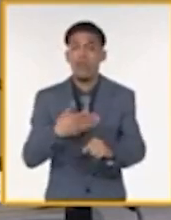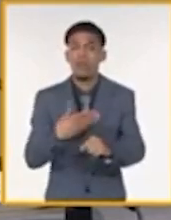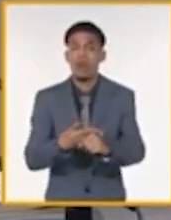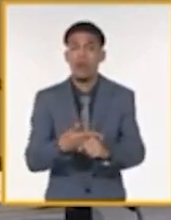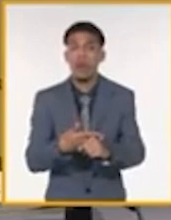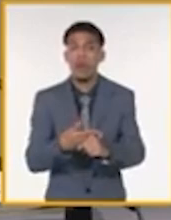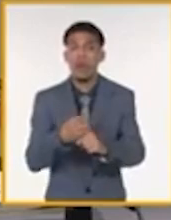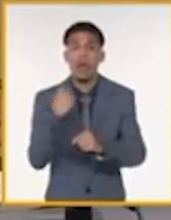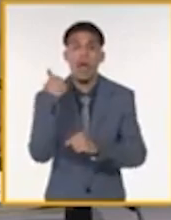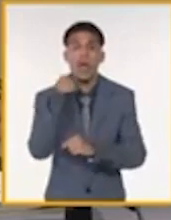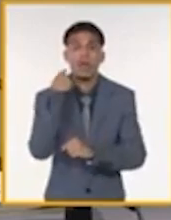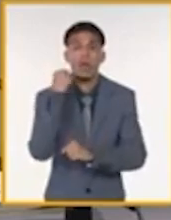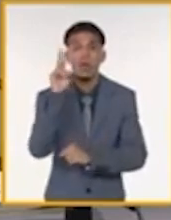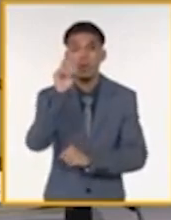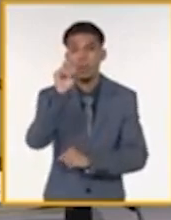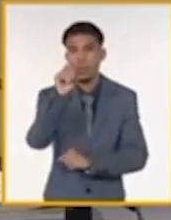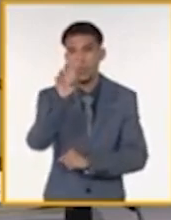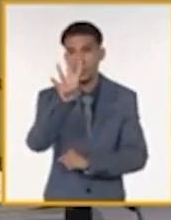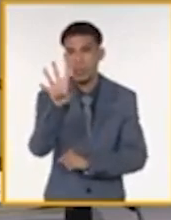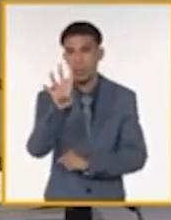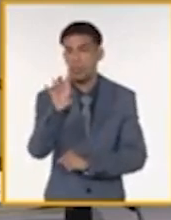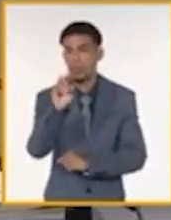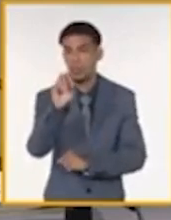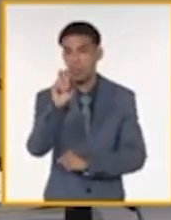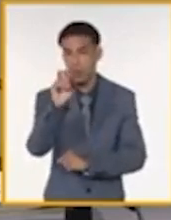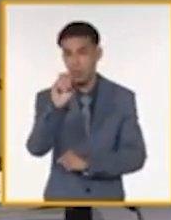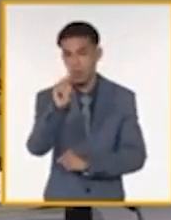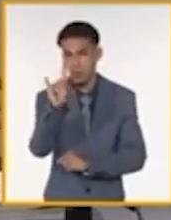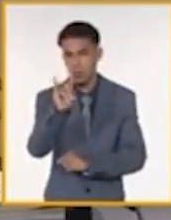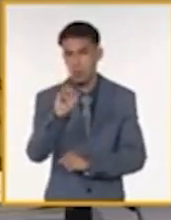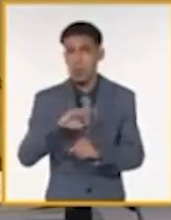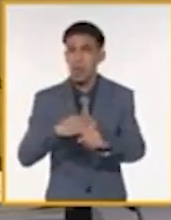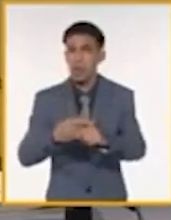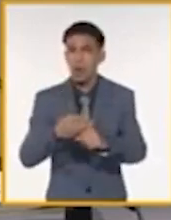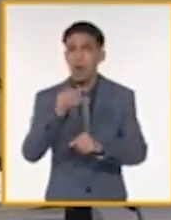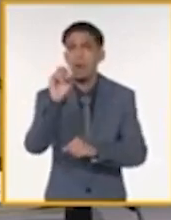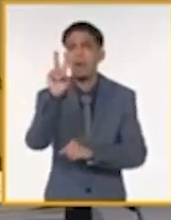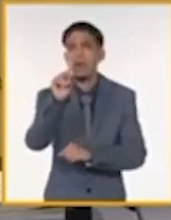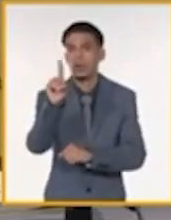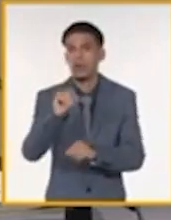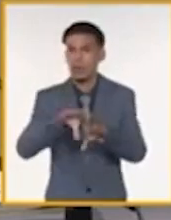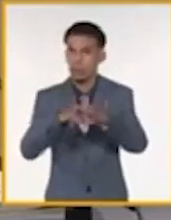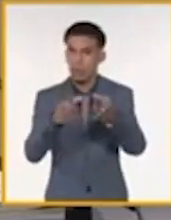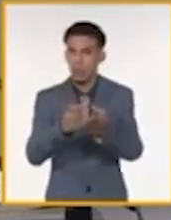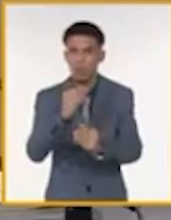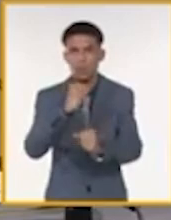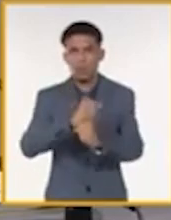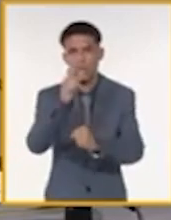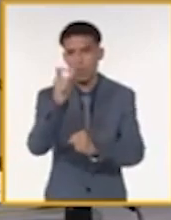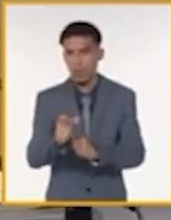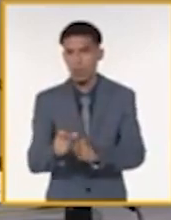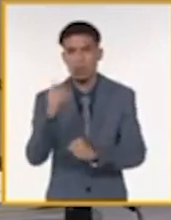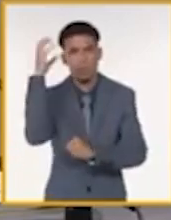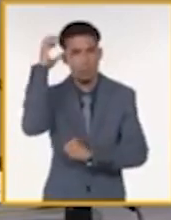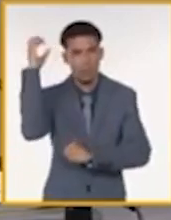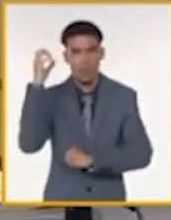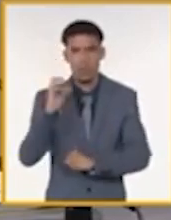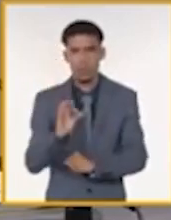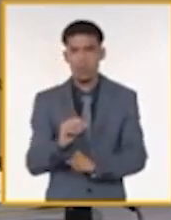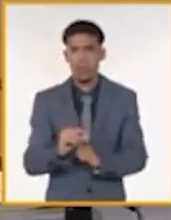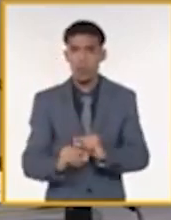el 2019 parcialmente y luego en el 21 para todos los trabajadores estatales con una escala